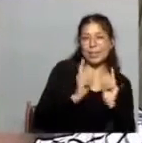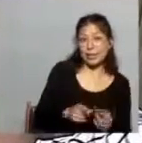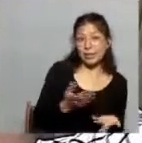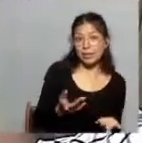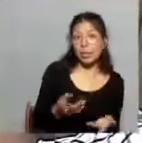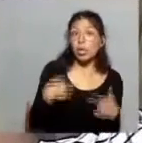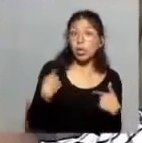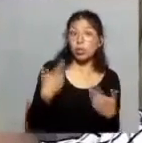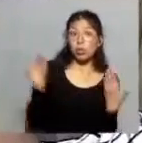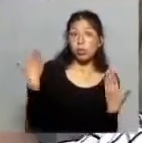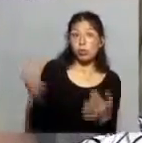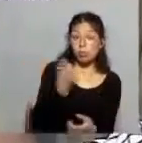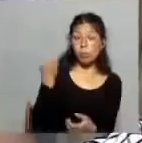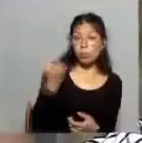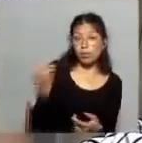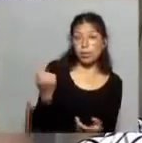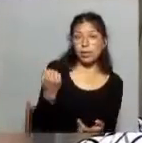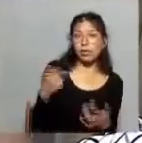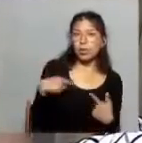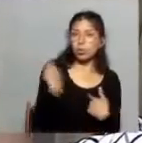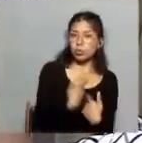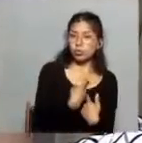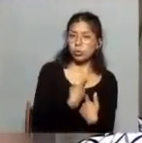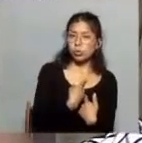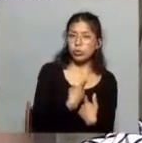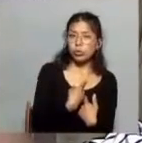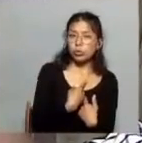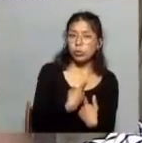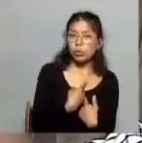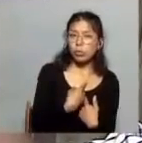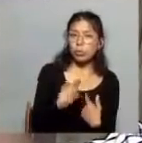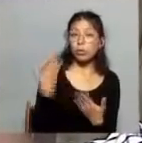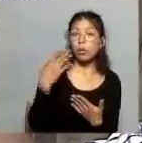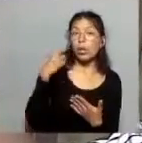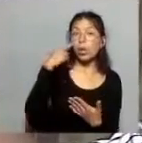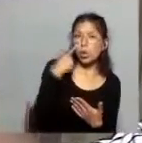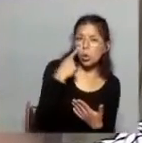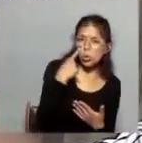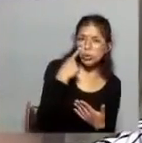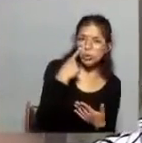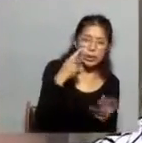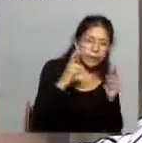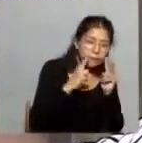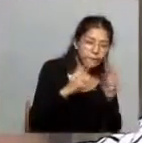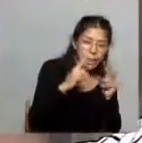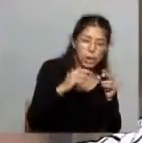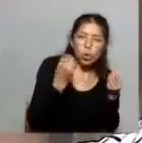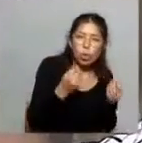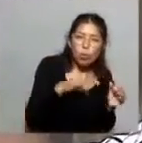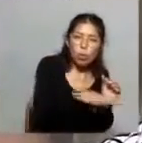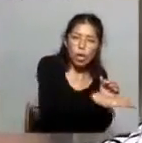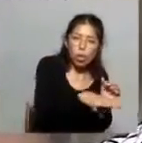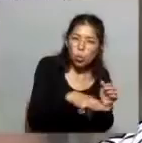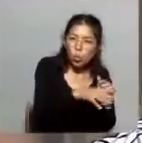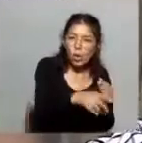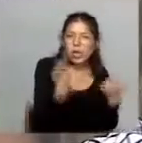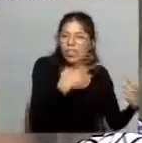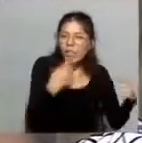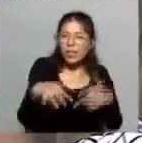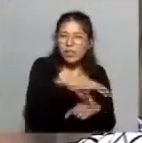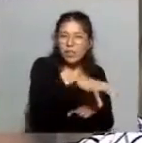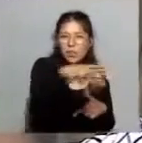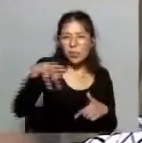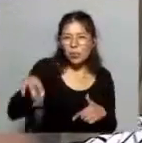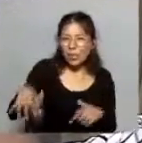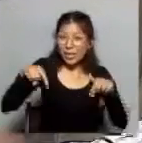tenemos nosotros para conocer como yo digo desde la localidad precisamente las dificultades y eh